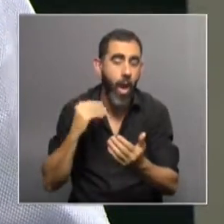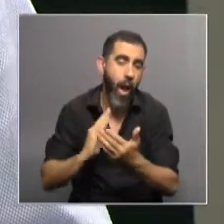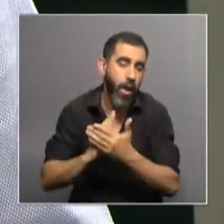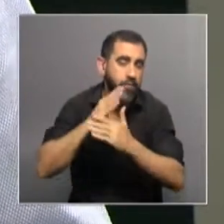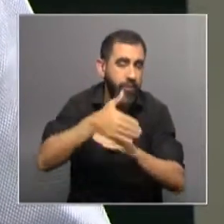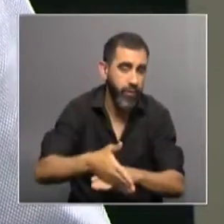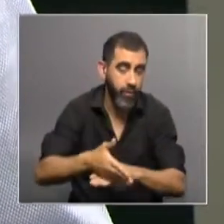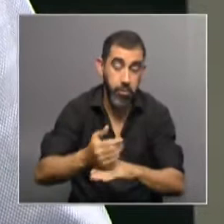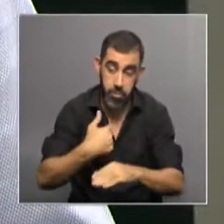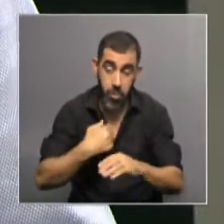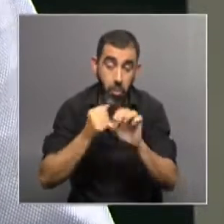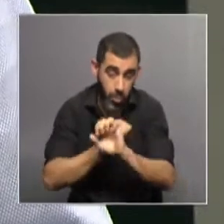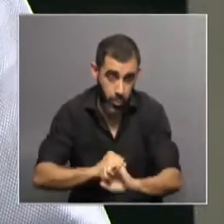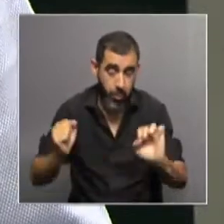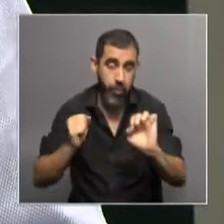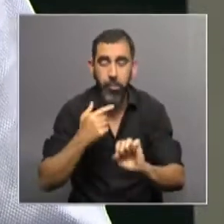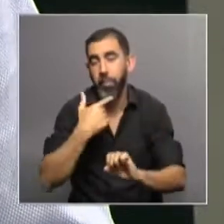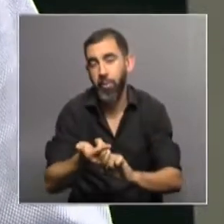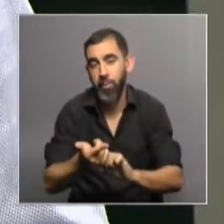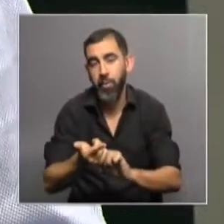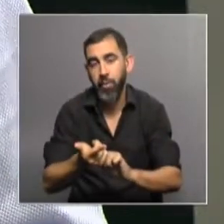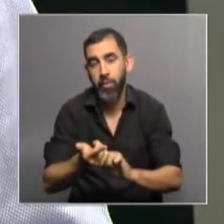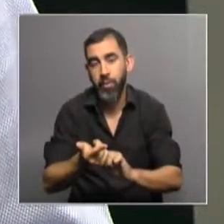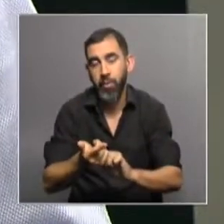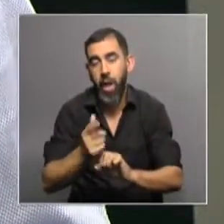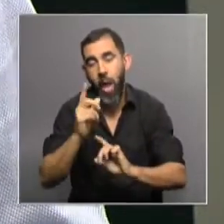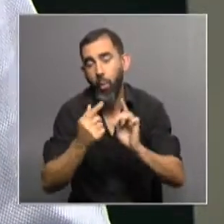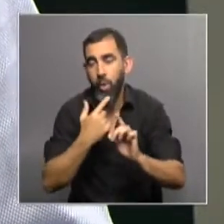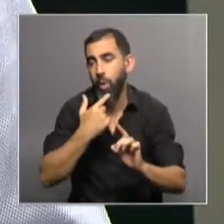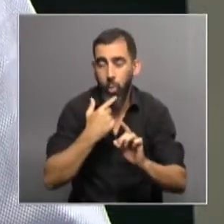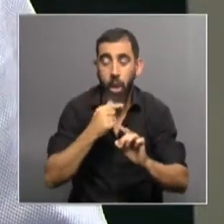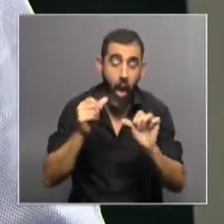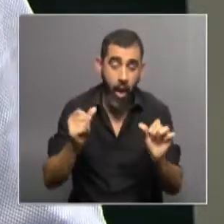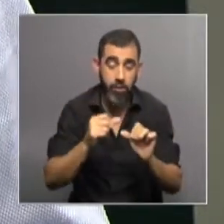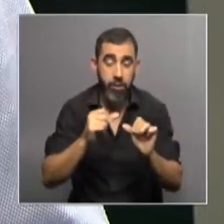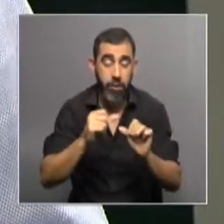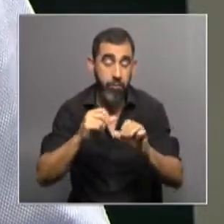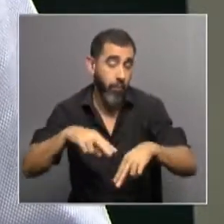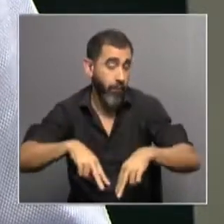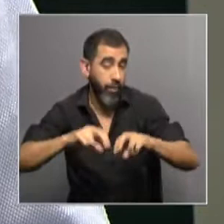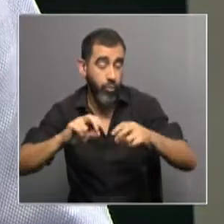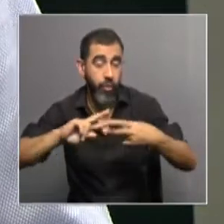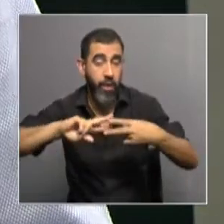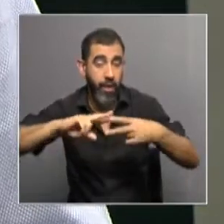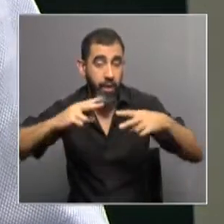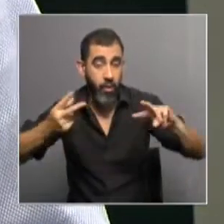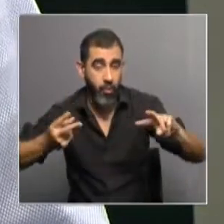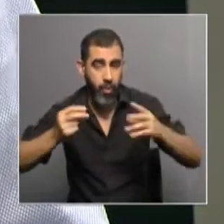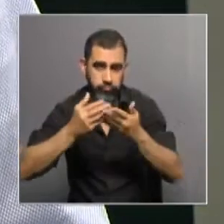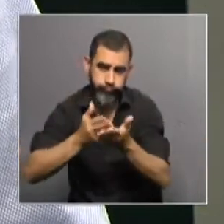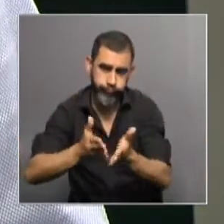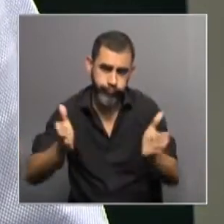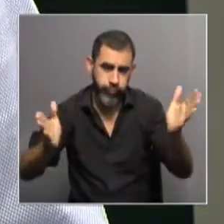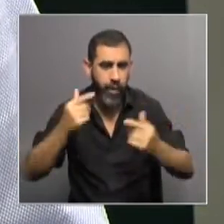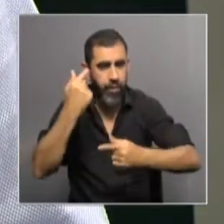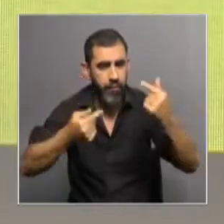uno por su cuenta pueda, bueno, sentir alguna inquietud y acceder a un test genético o genómico de un abanico amplio, ¿no? De